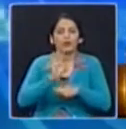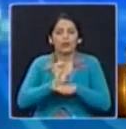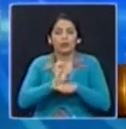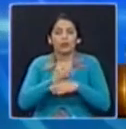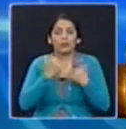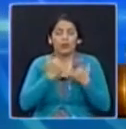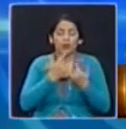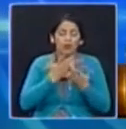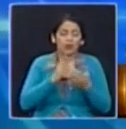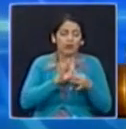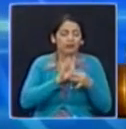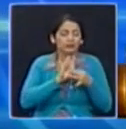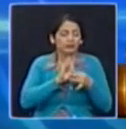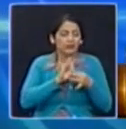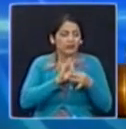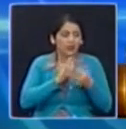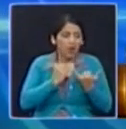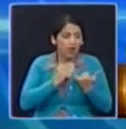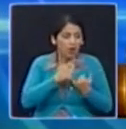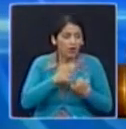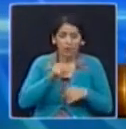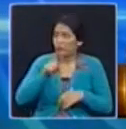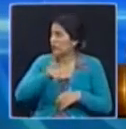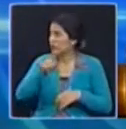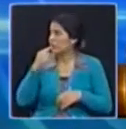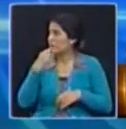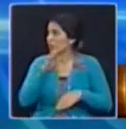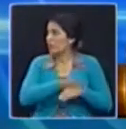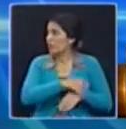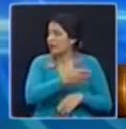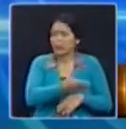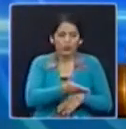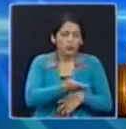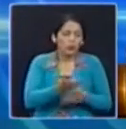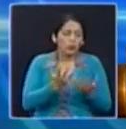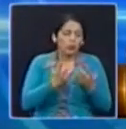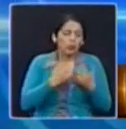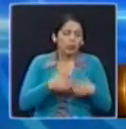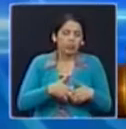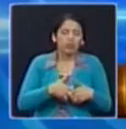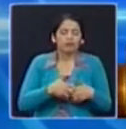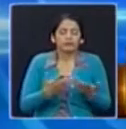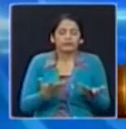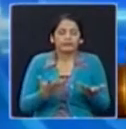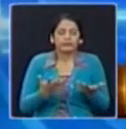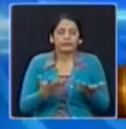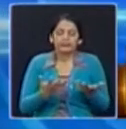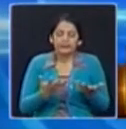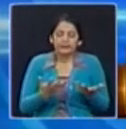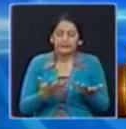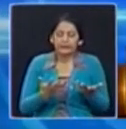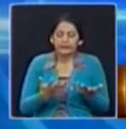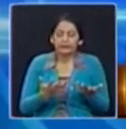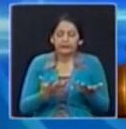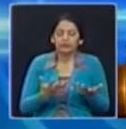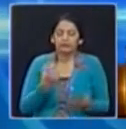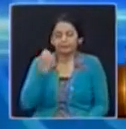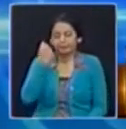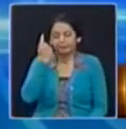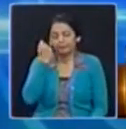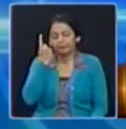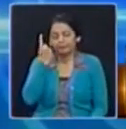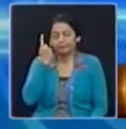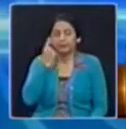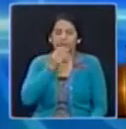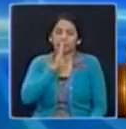que al mismo tiempo hemos ratificado que sobre las personas, claro, están los ecuatorianos y el país, los objetivos de